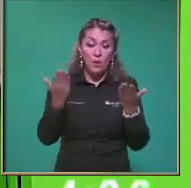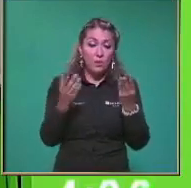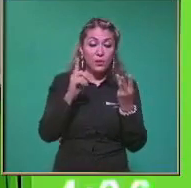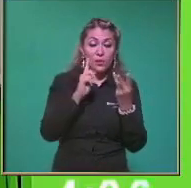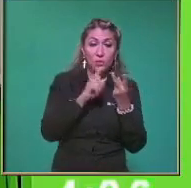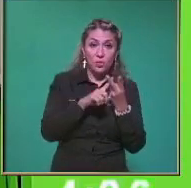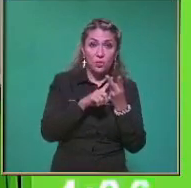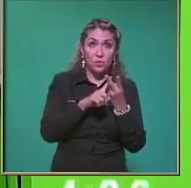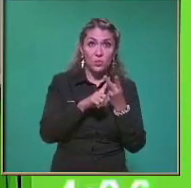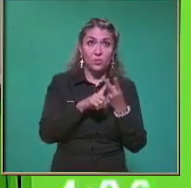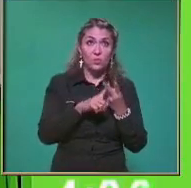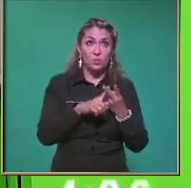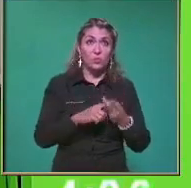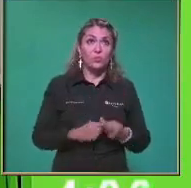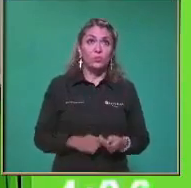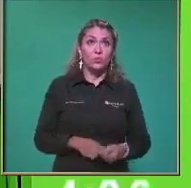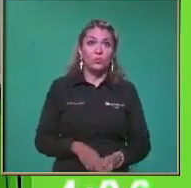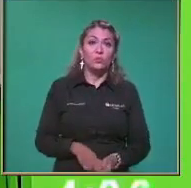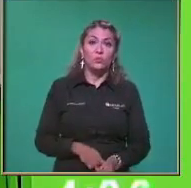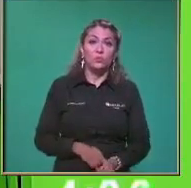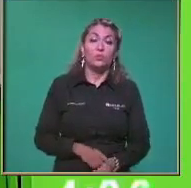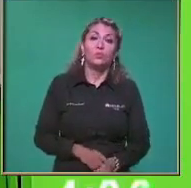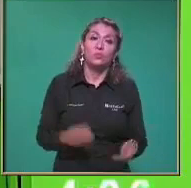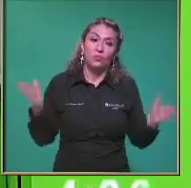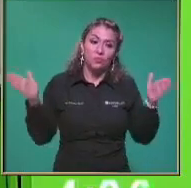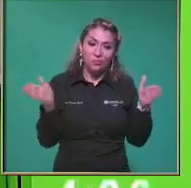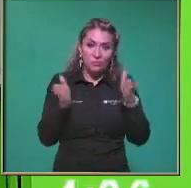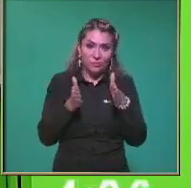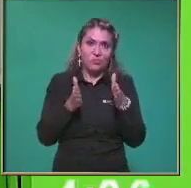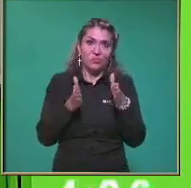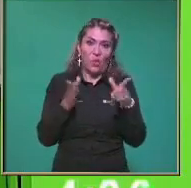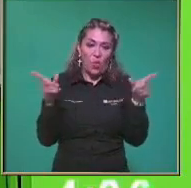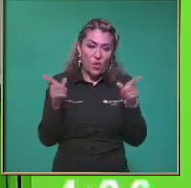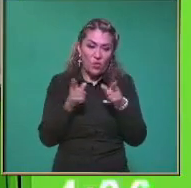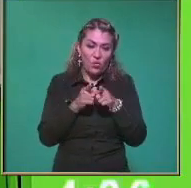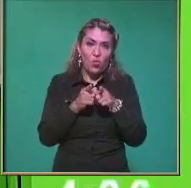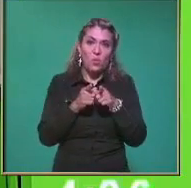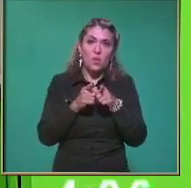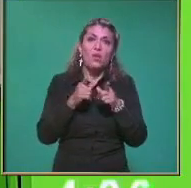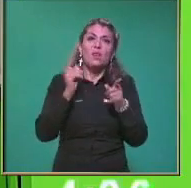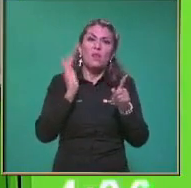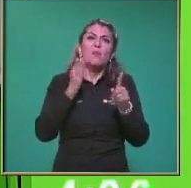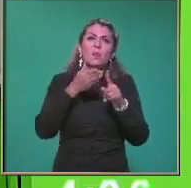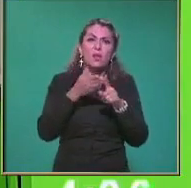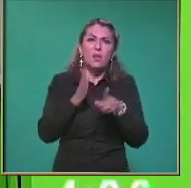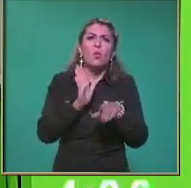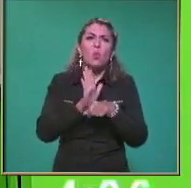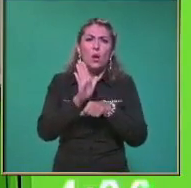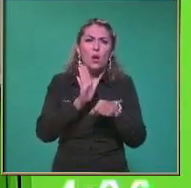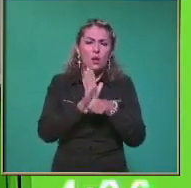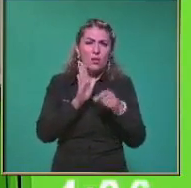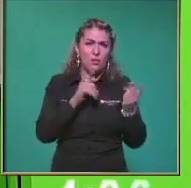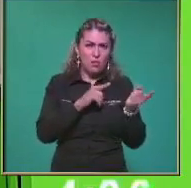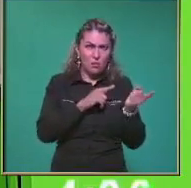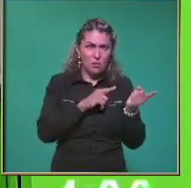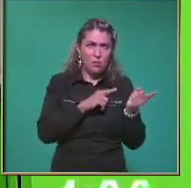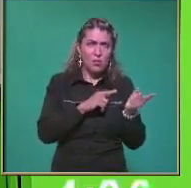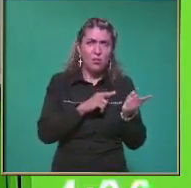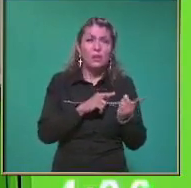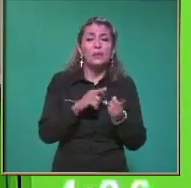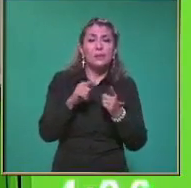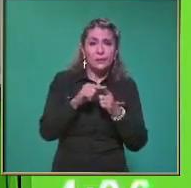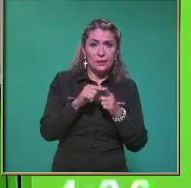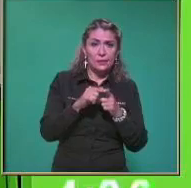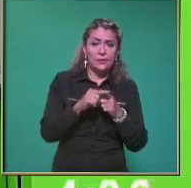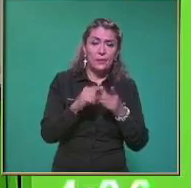hay muchas cosas ahí. ¿Qué hay que hacer? Pues hay que hacer un énfasis. ¿En qué nos vamos a enfocar? Pues resulta que nos vamos a enfocar